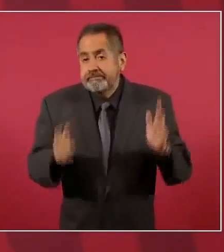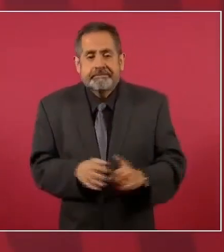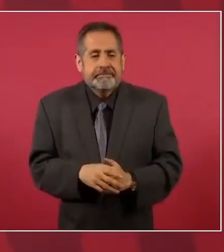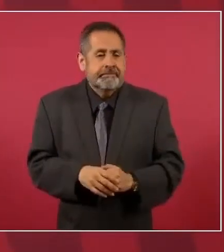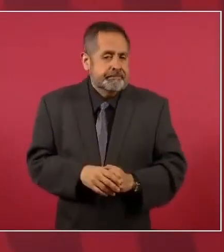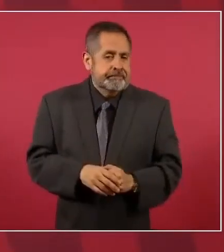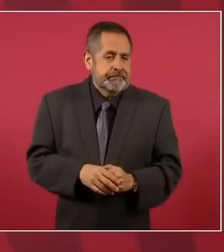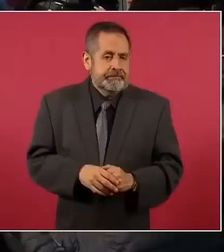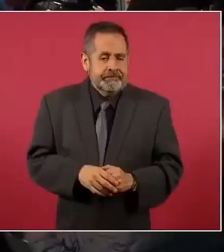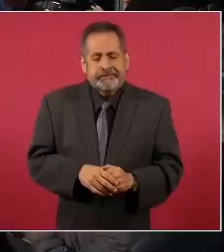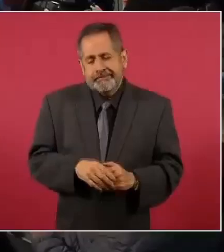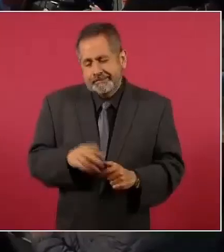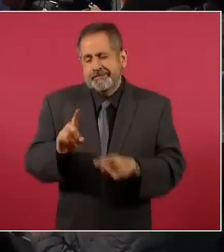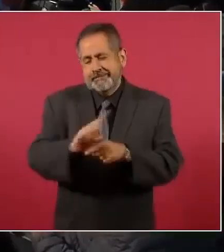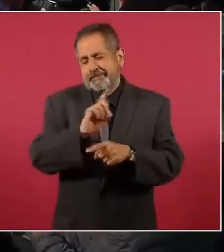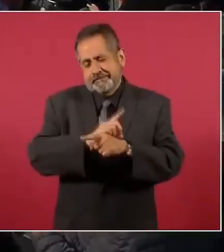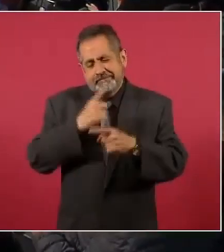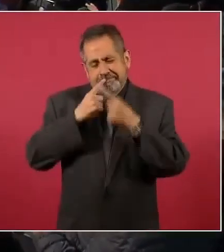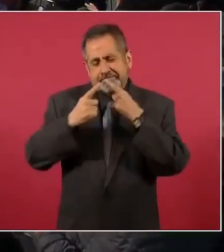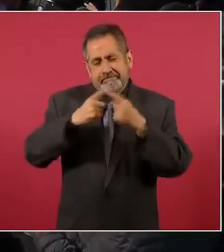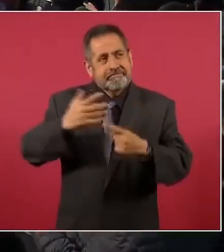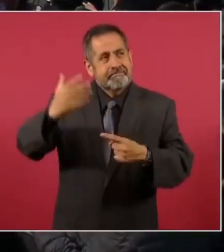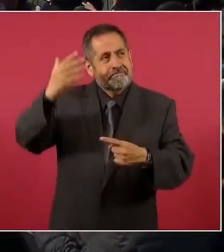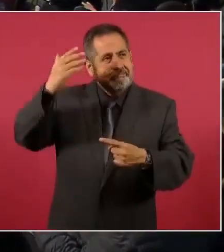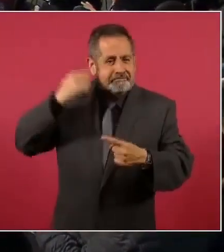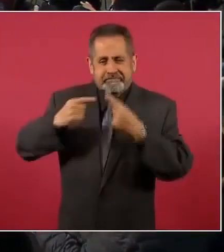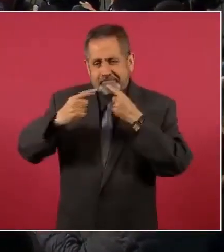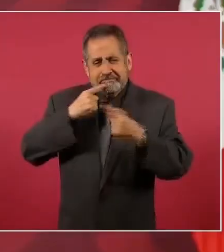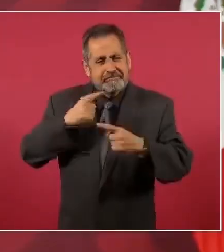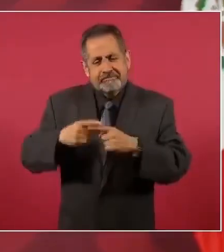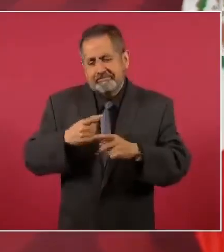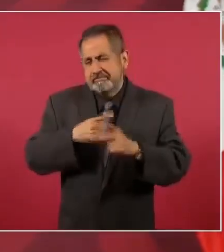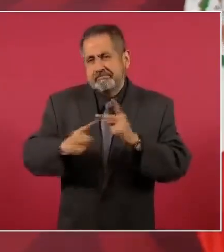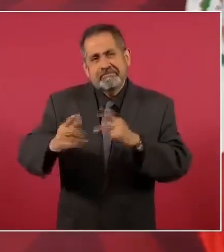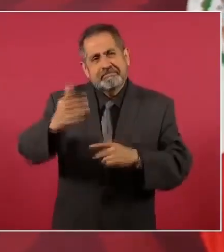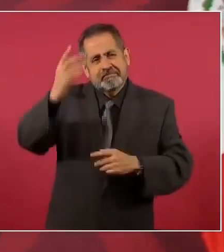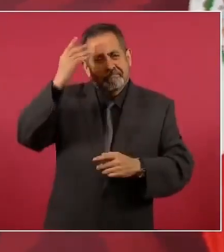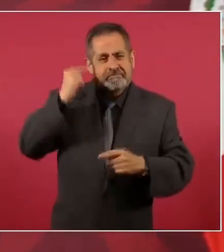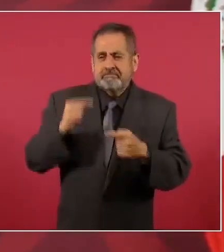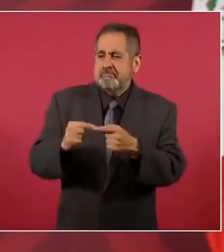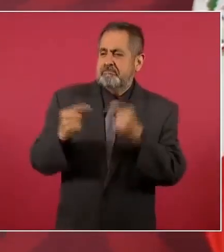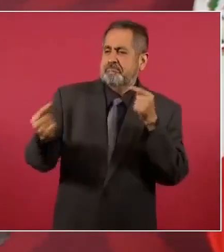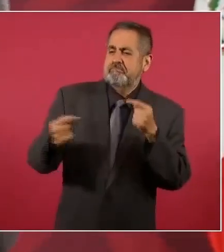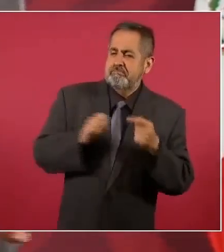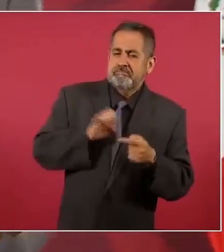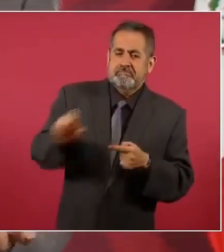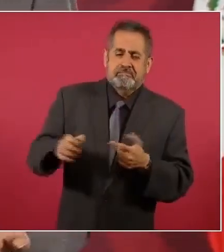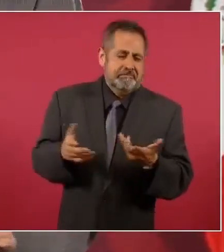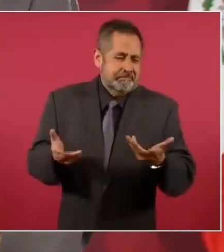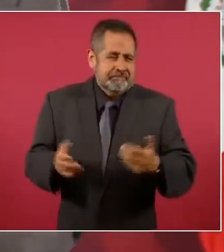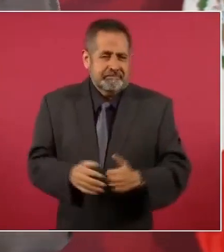Esto es un debate que viene de lejos. ¿Cómo yo